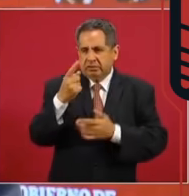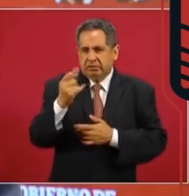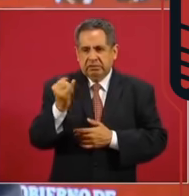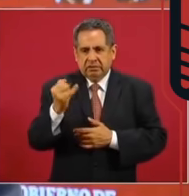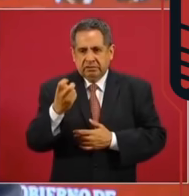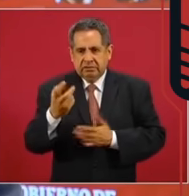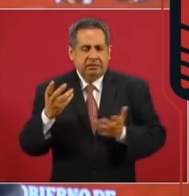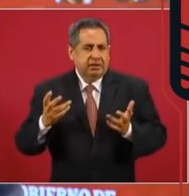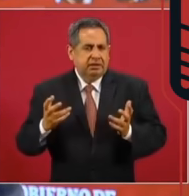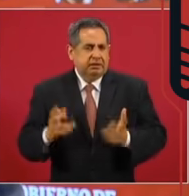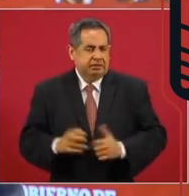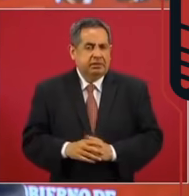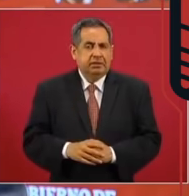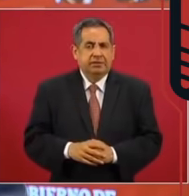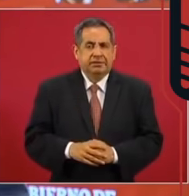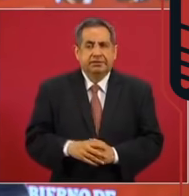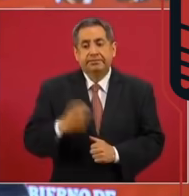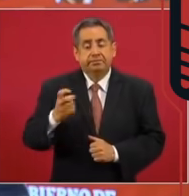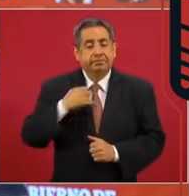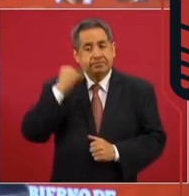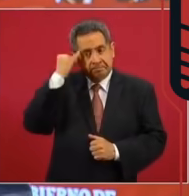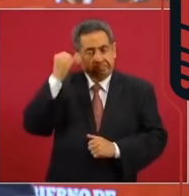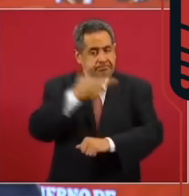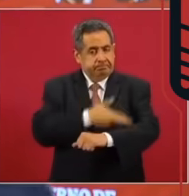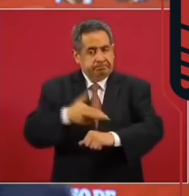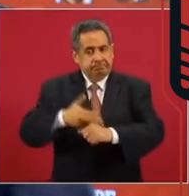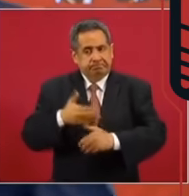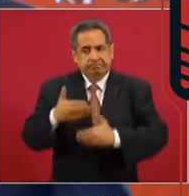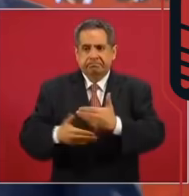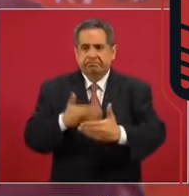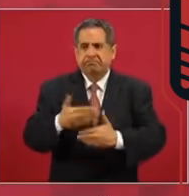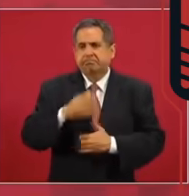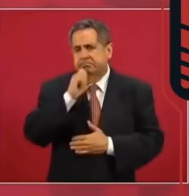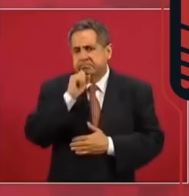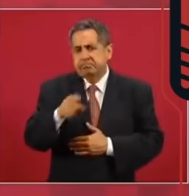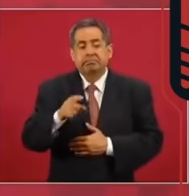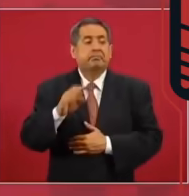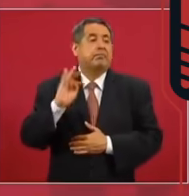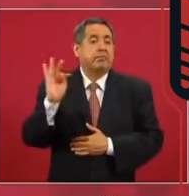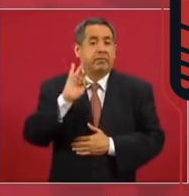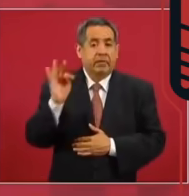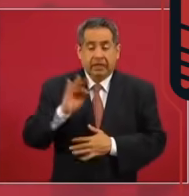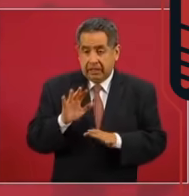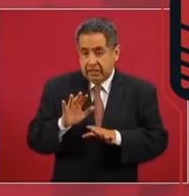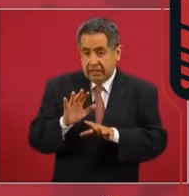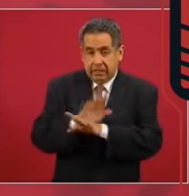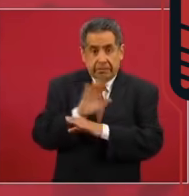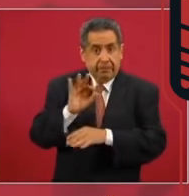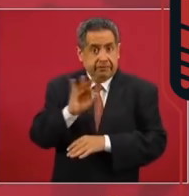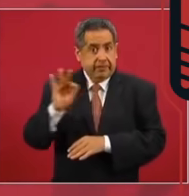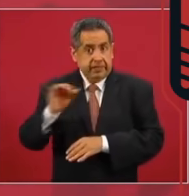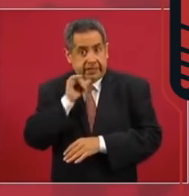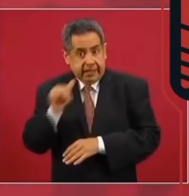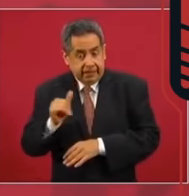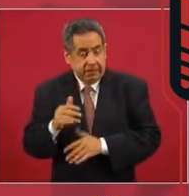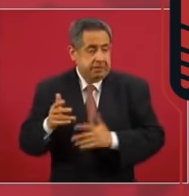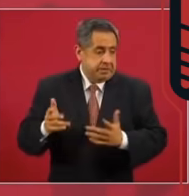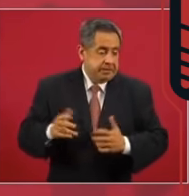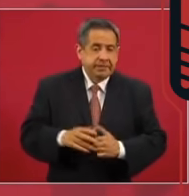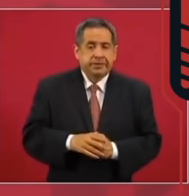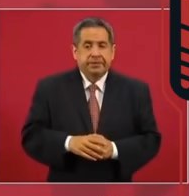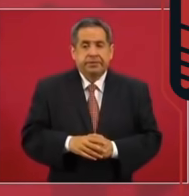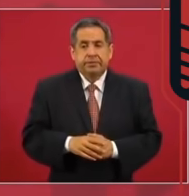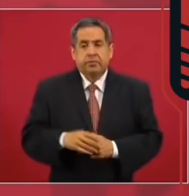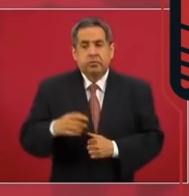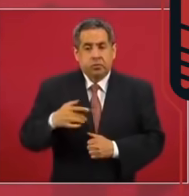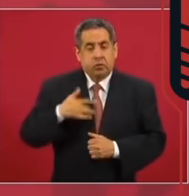Ese es un procedimiento. También, si no cambia, la fecha, que